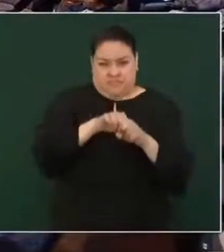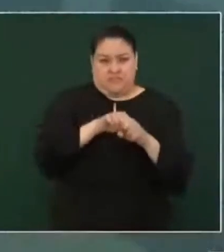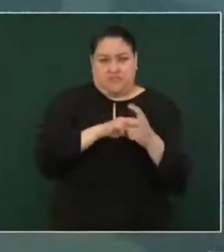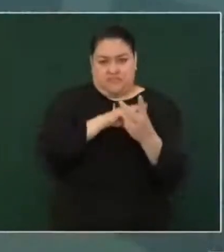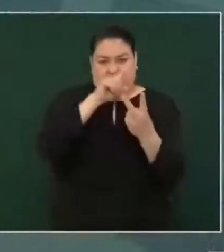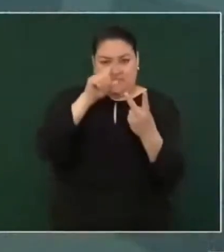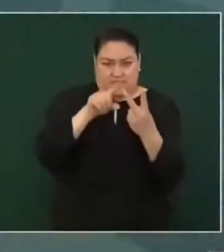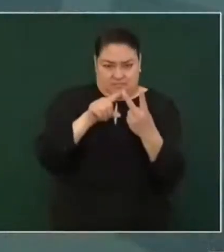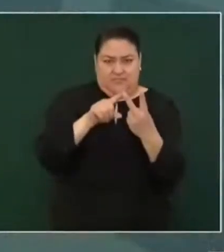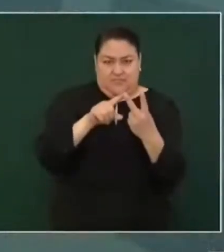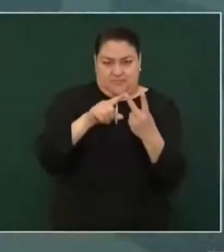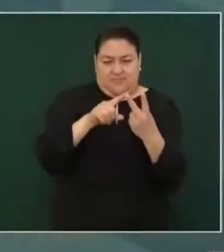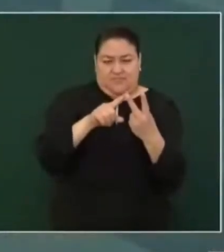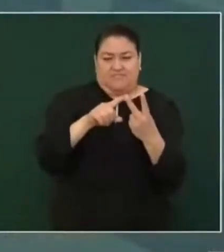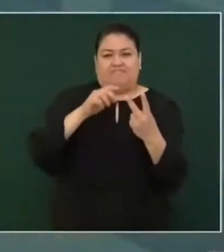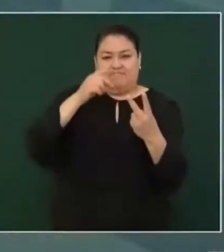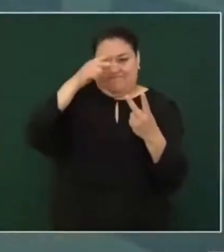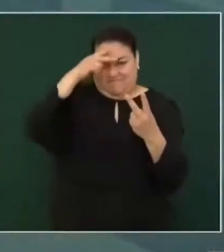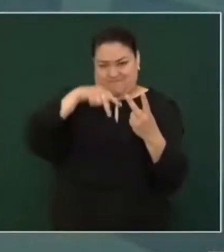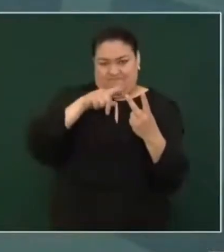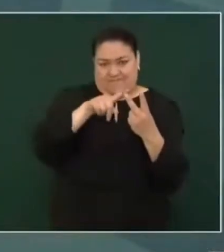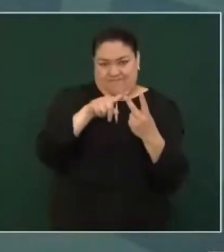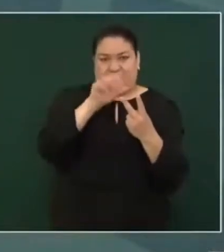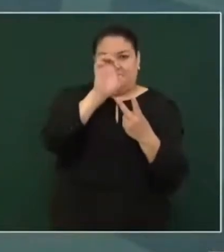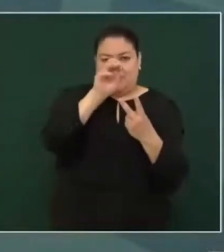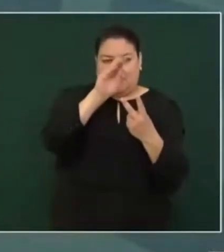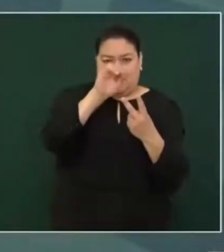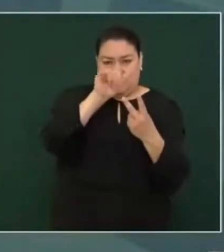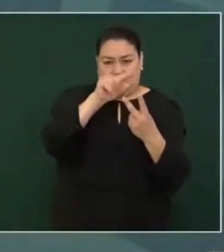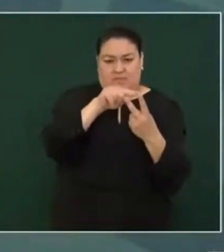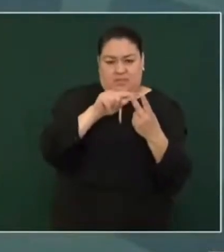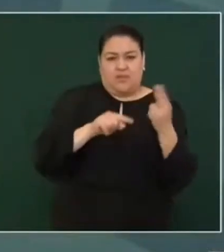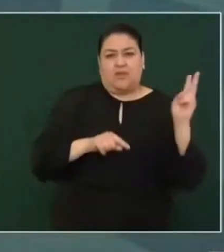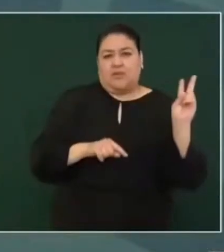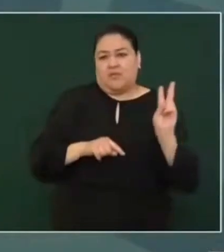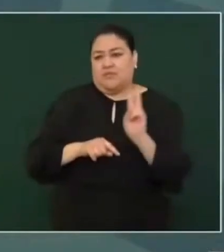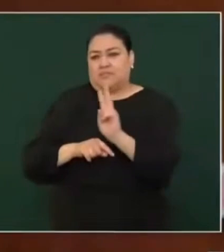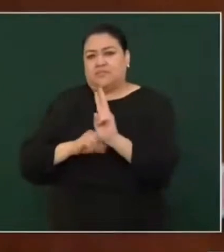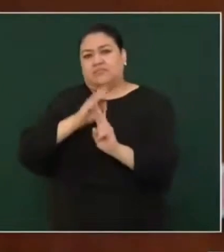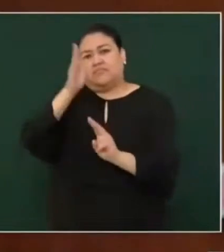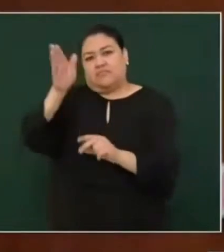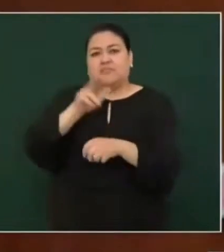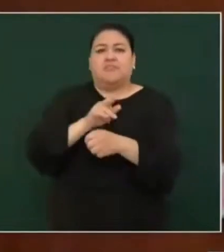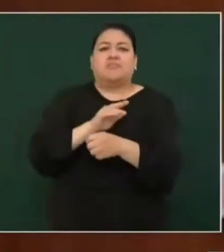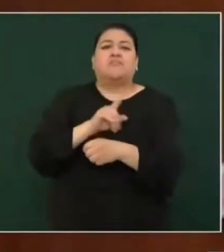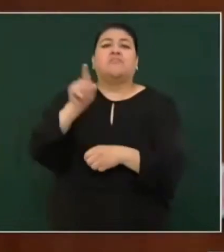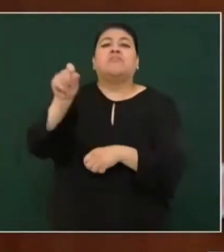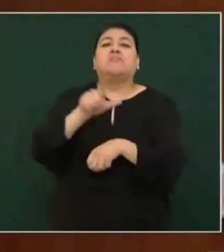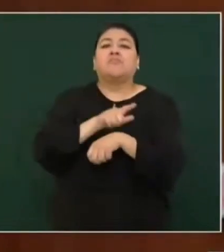México. Y de ahí van a